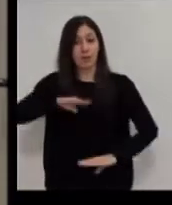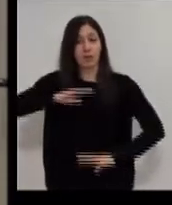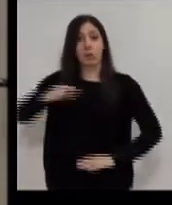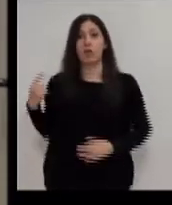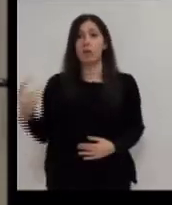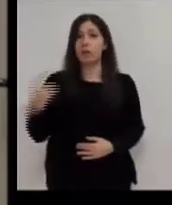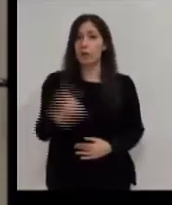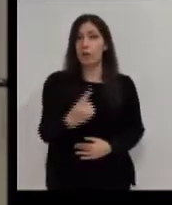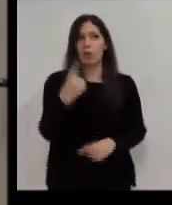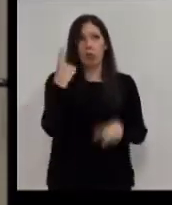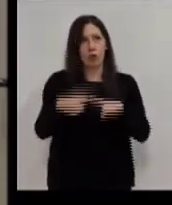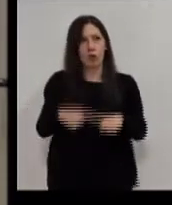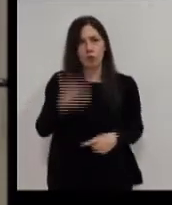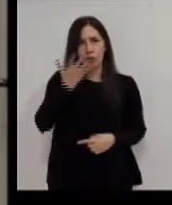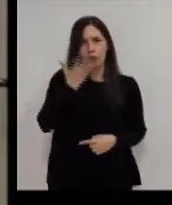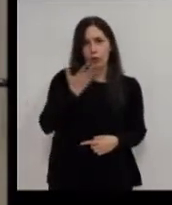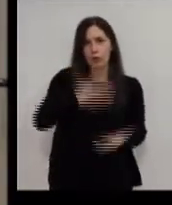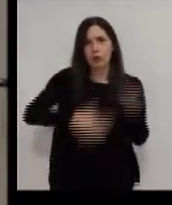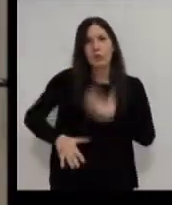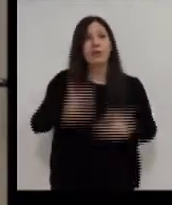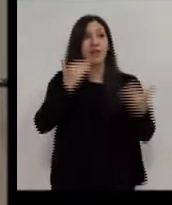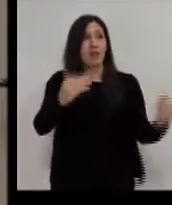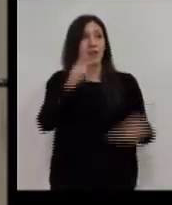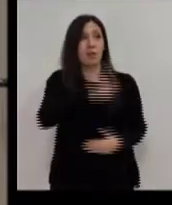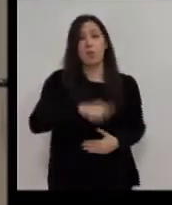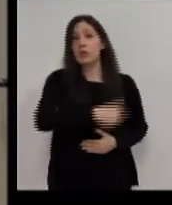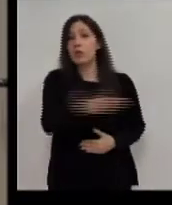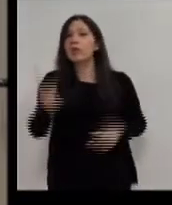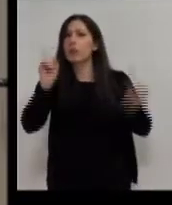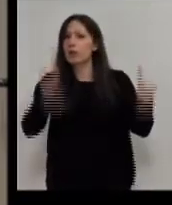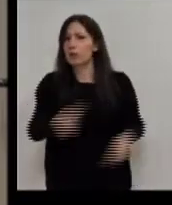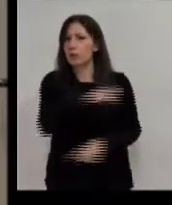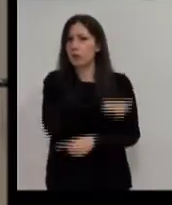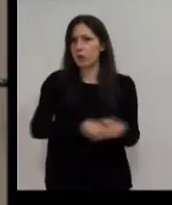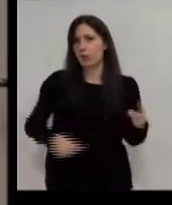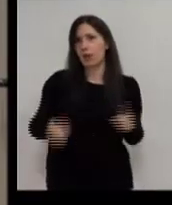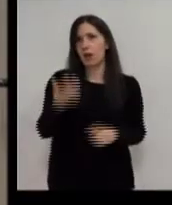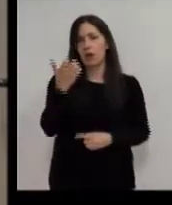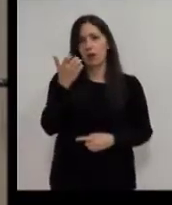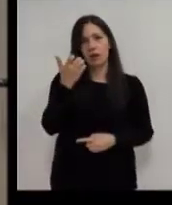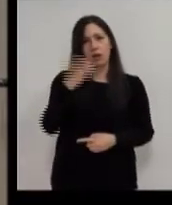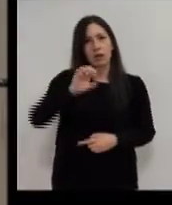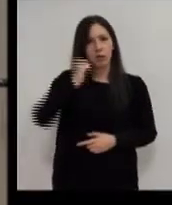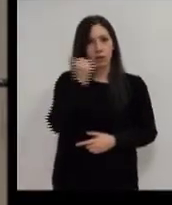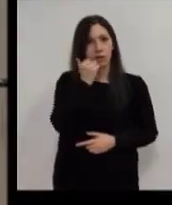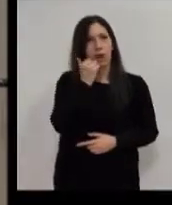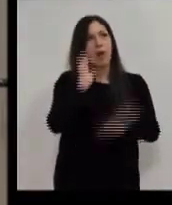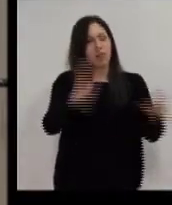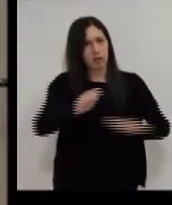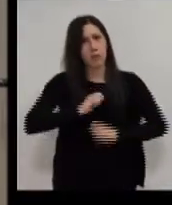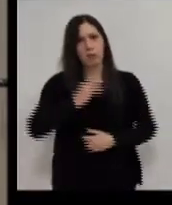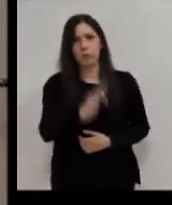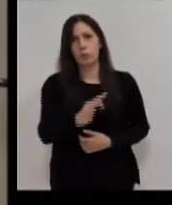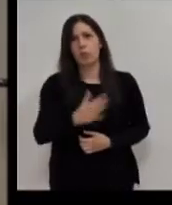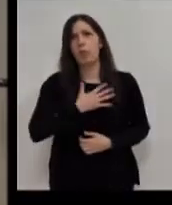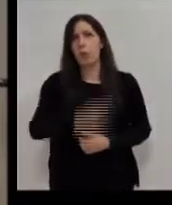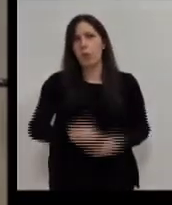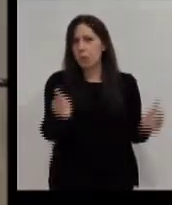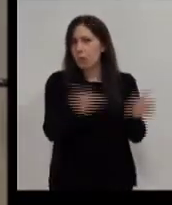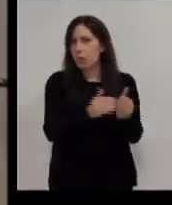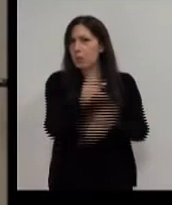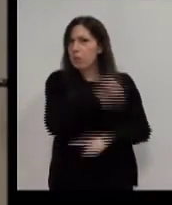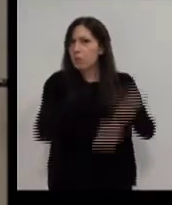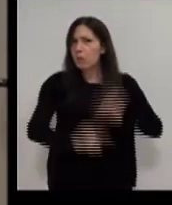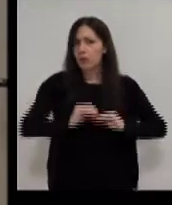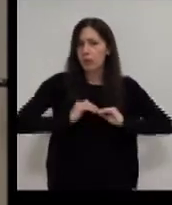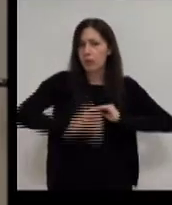ojos, en nuestras manos, nuestros conocimientos y lo que llegamos a saber a través de mucha gente, incluso de gente que reclama, que nos viene muy bien. Pues a lo mejor un